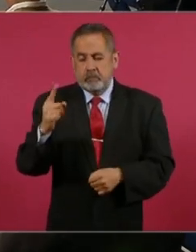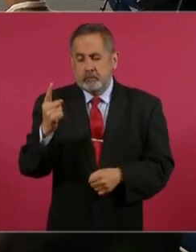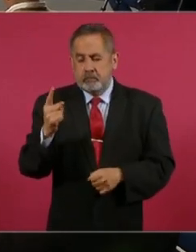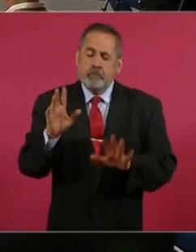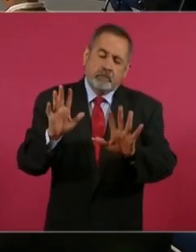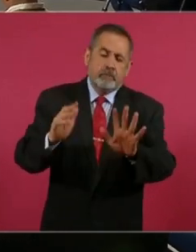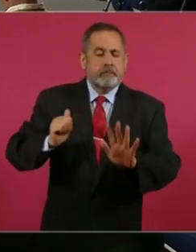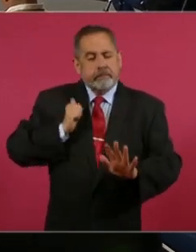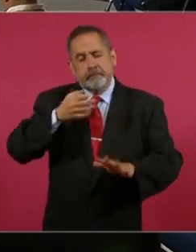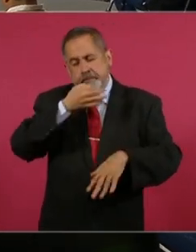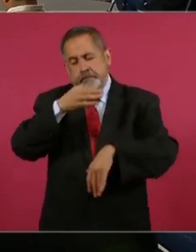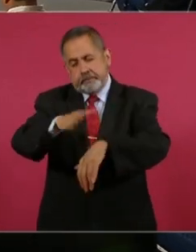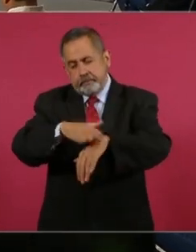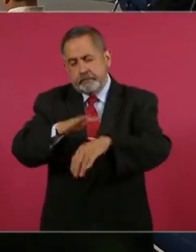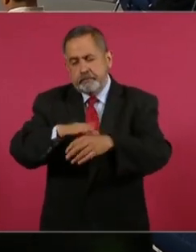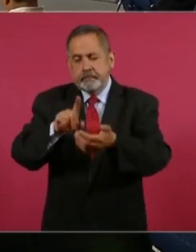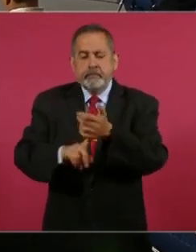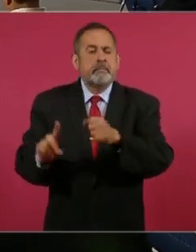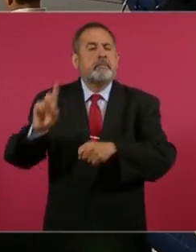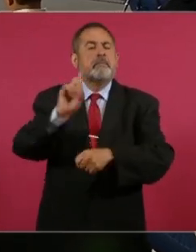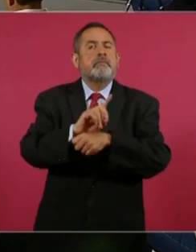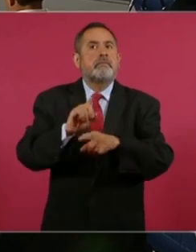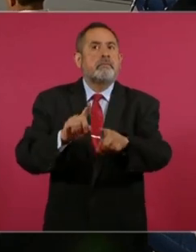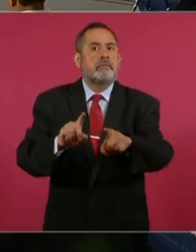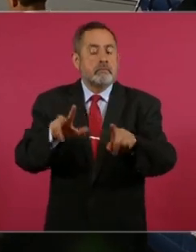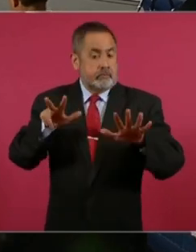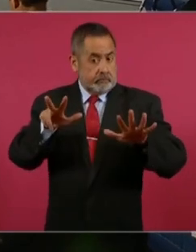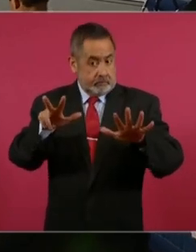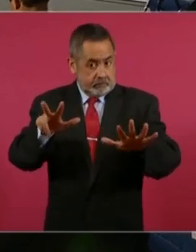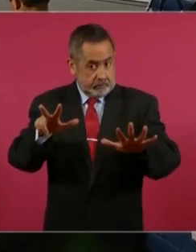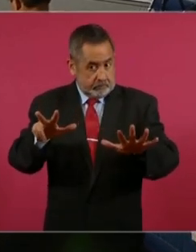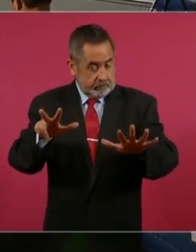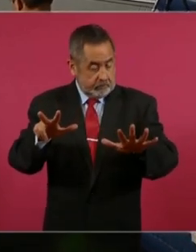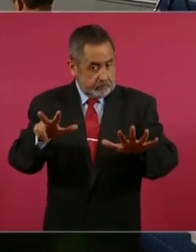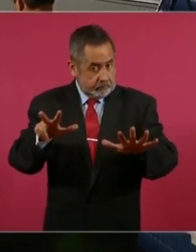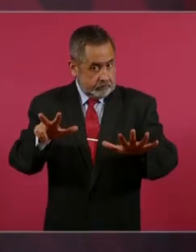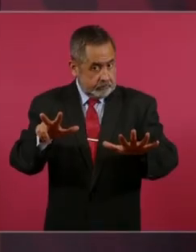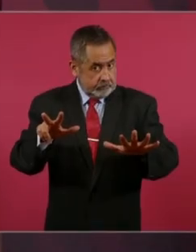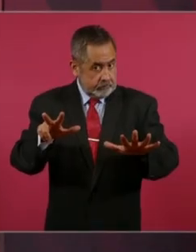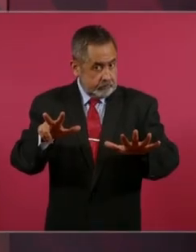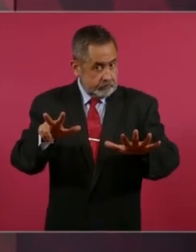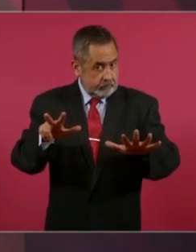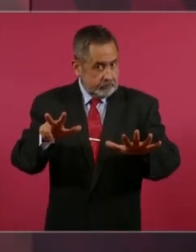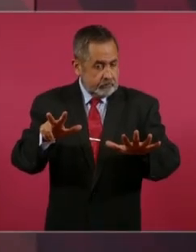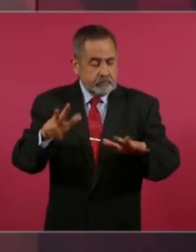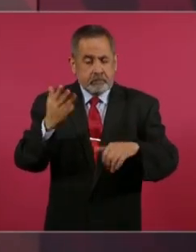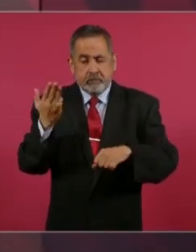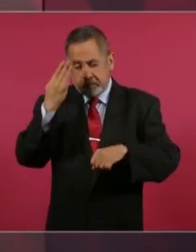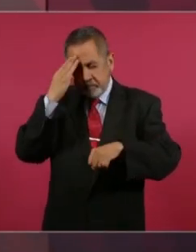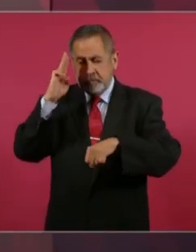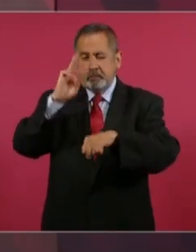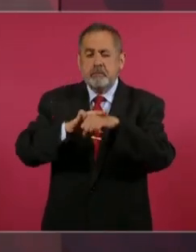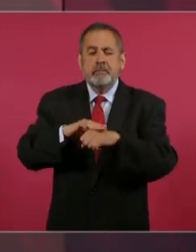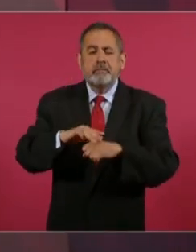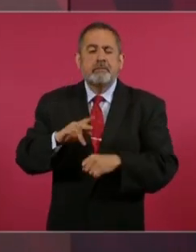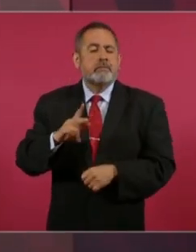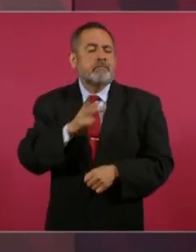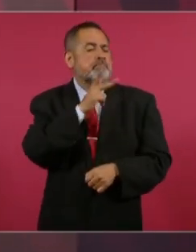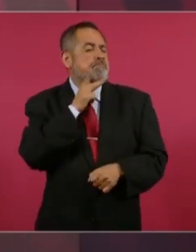bueno, aprovecho también para decirles que el día 18, que vamos a conmemorar la expropiación